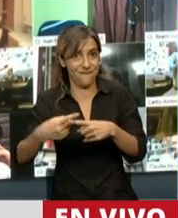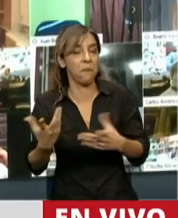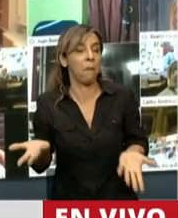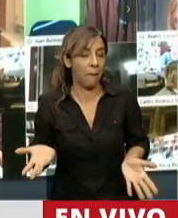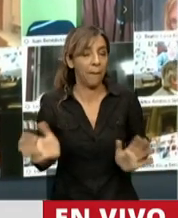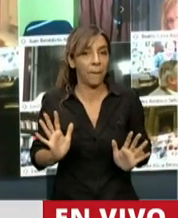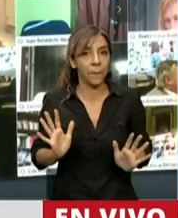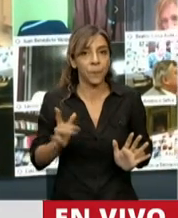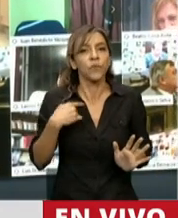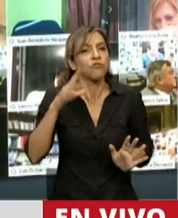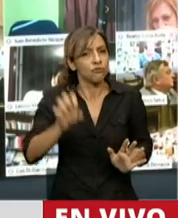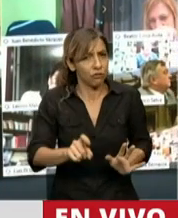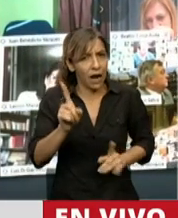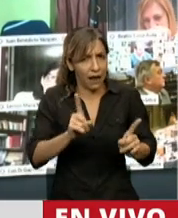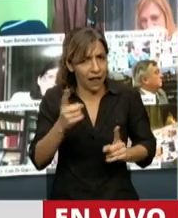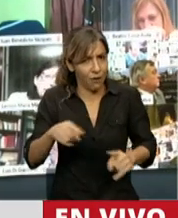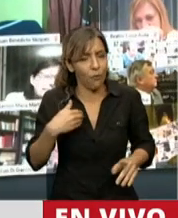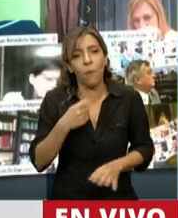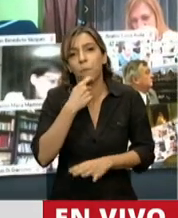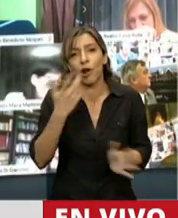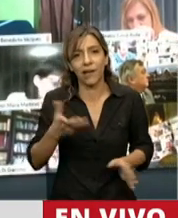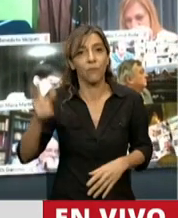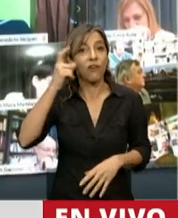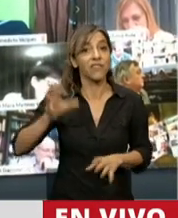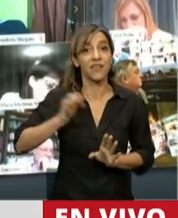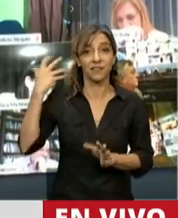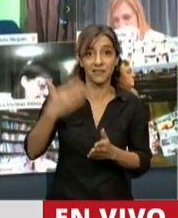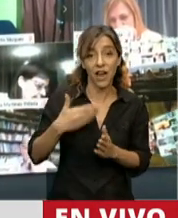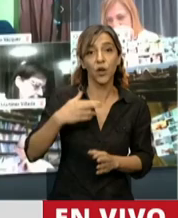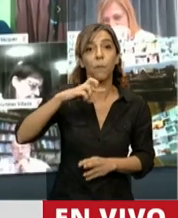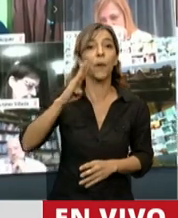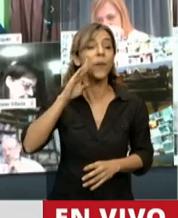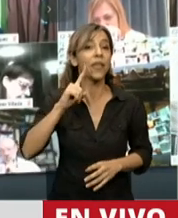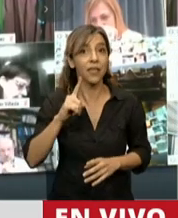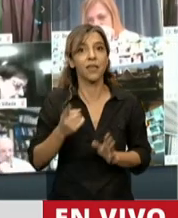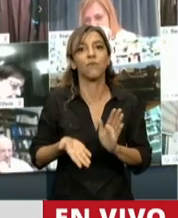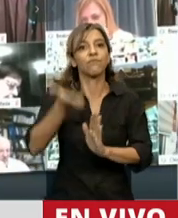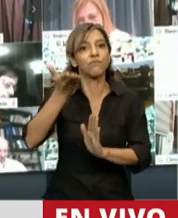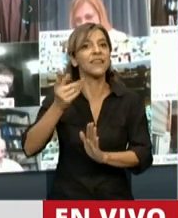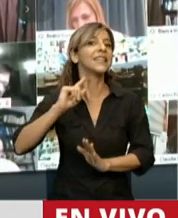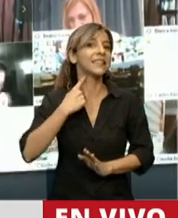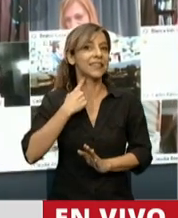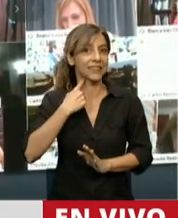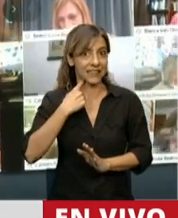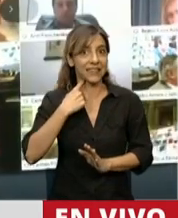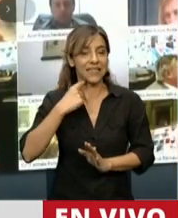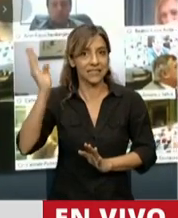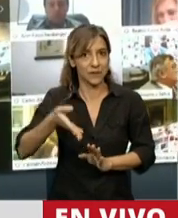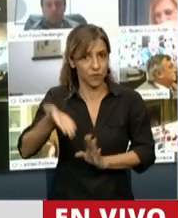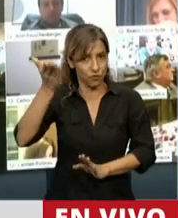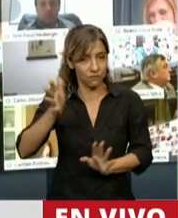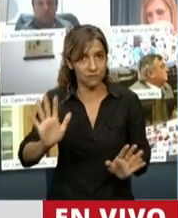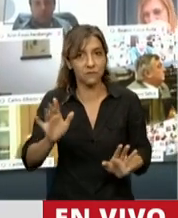En los últimos 10 años en la Argentina el Producto Bruto Interno creció 13,7%. Es un resultado